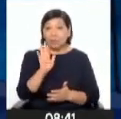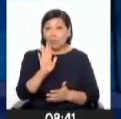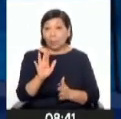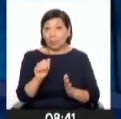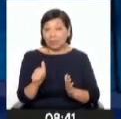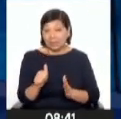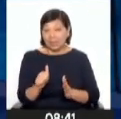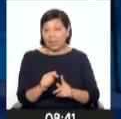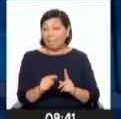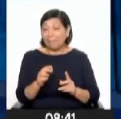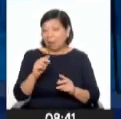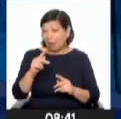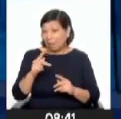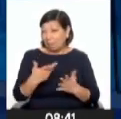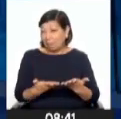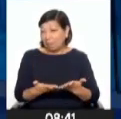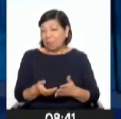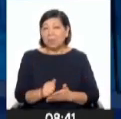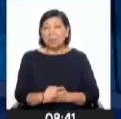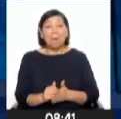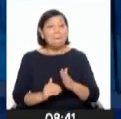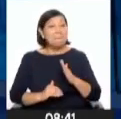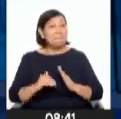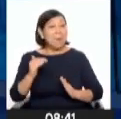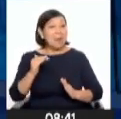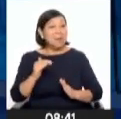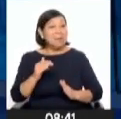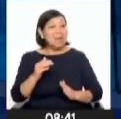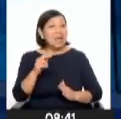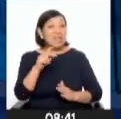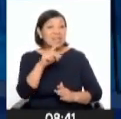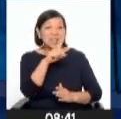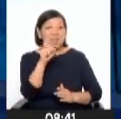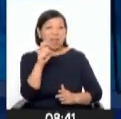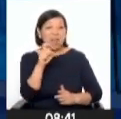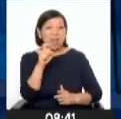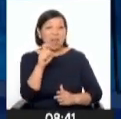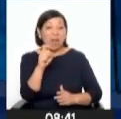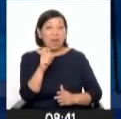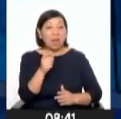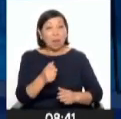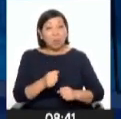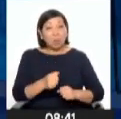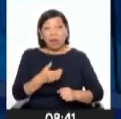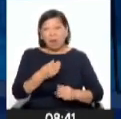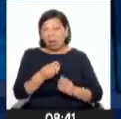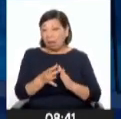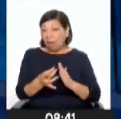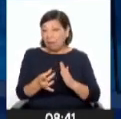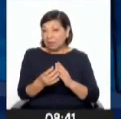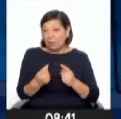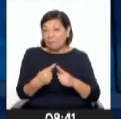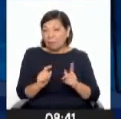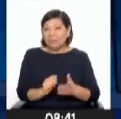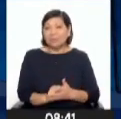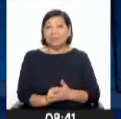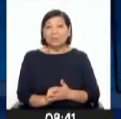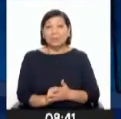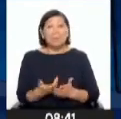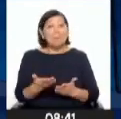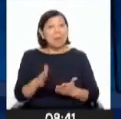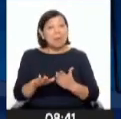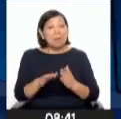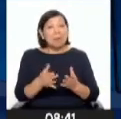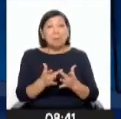356 mililitros, estamos empezando a tomar más de 100 calorías y obviamente una persona que toma un montón está tomando